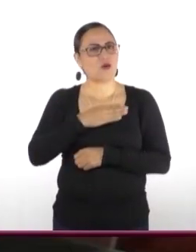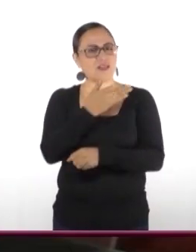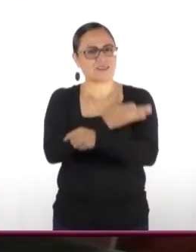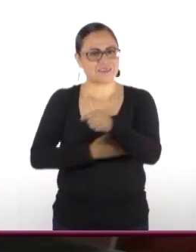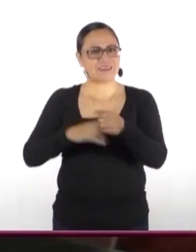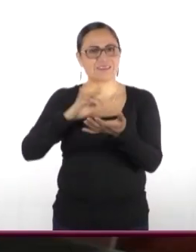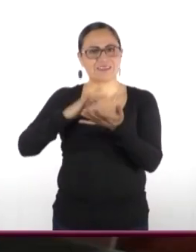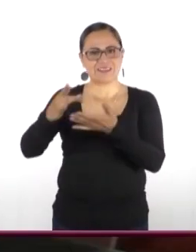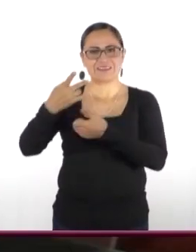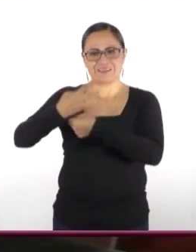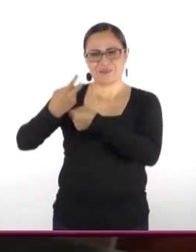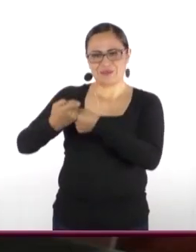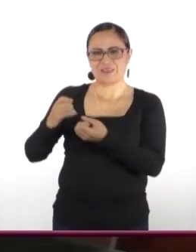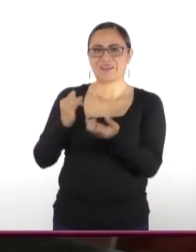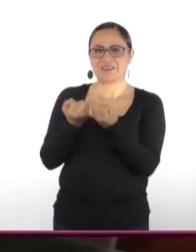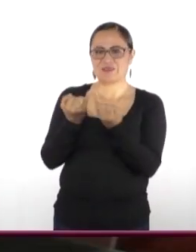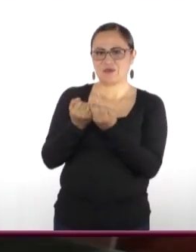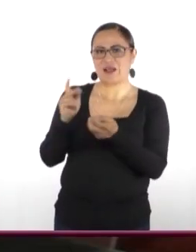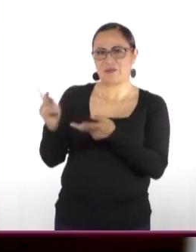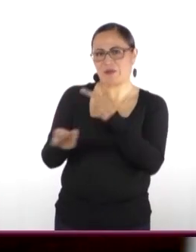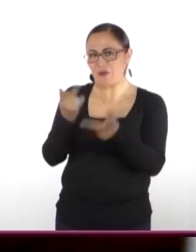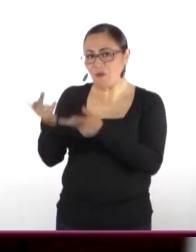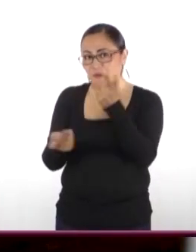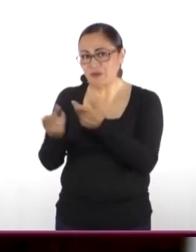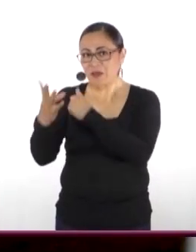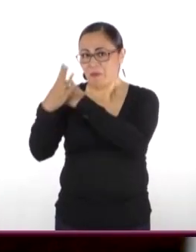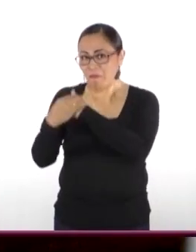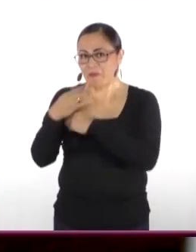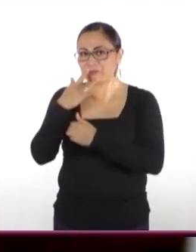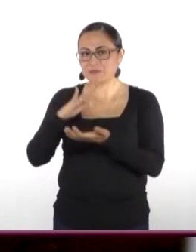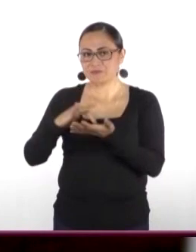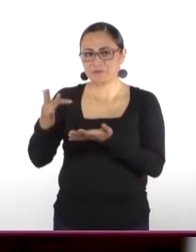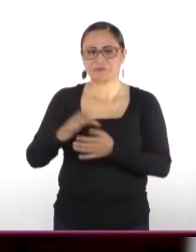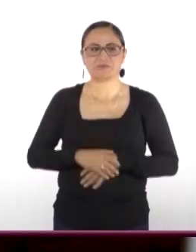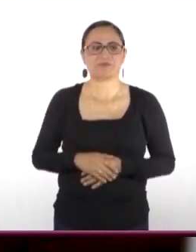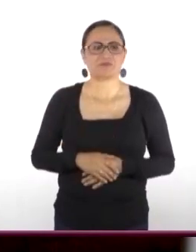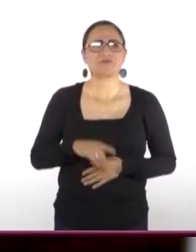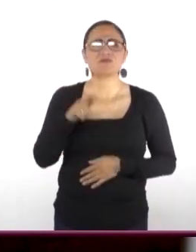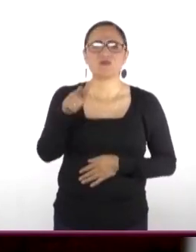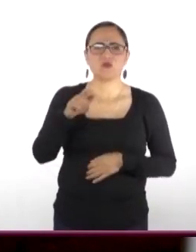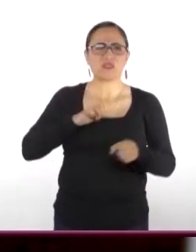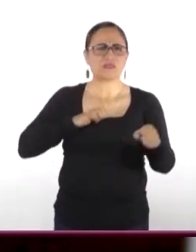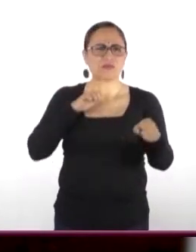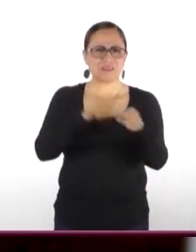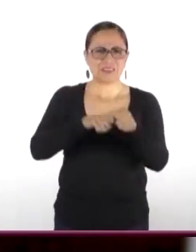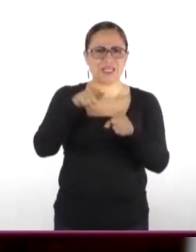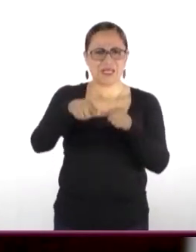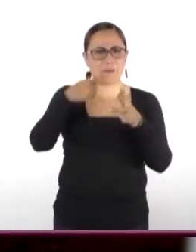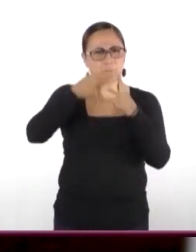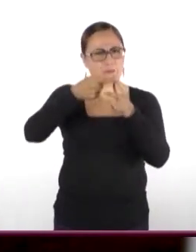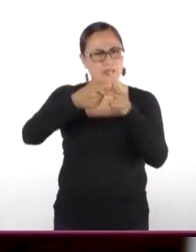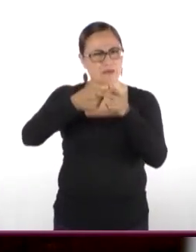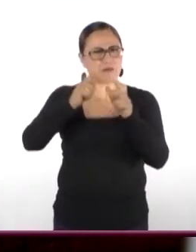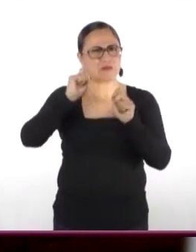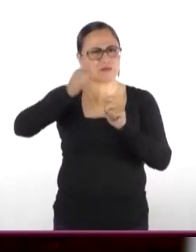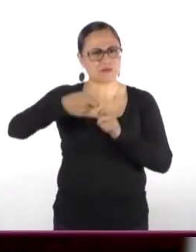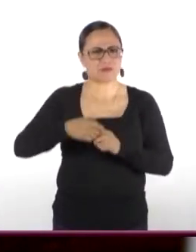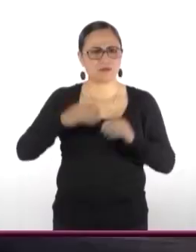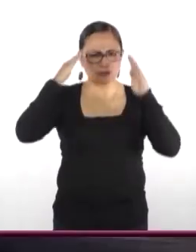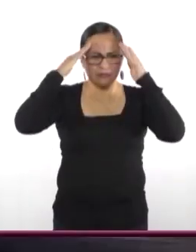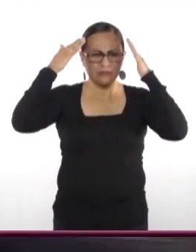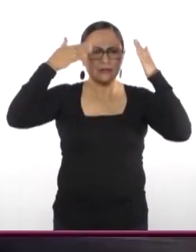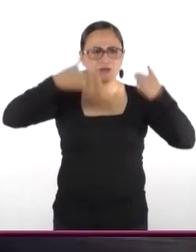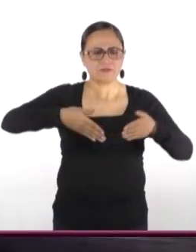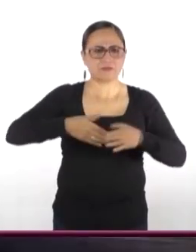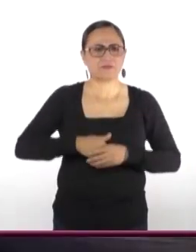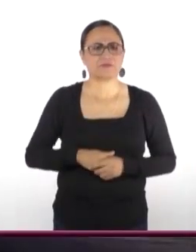Hola, buenas tardes. Muchas gracias por tenerme por acá. Gracias por aceptar la entrevista. ¿Podrías platicarnos cuál es tu especialidad en matemáticas?